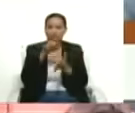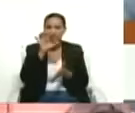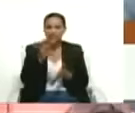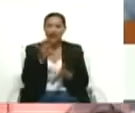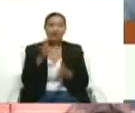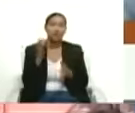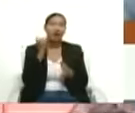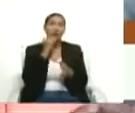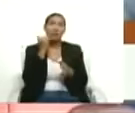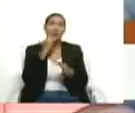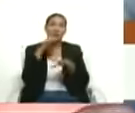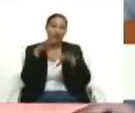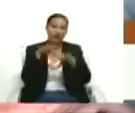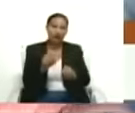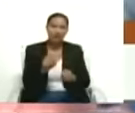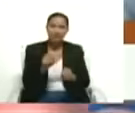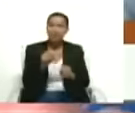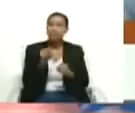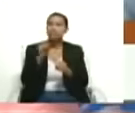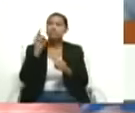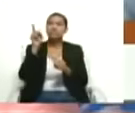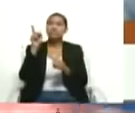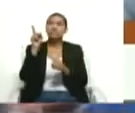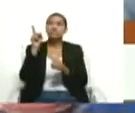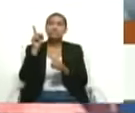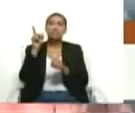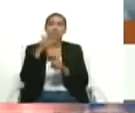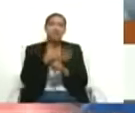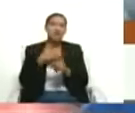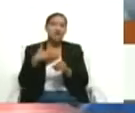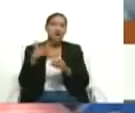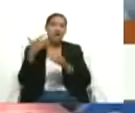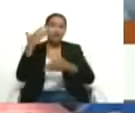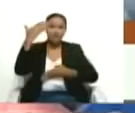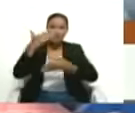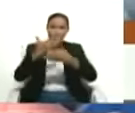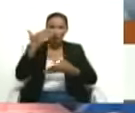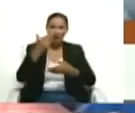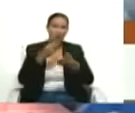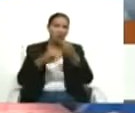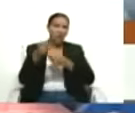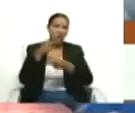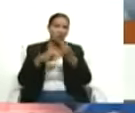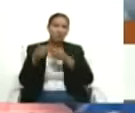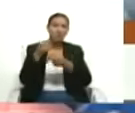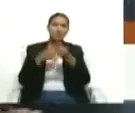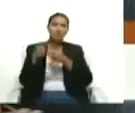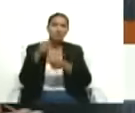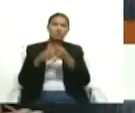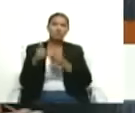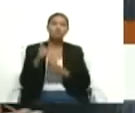invasión, intento de magnicidio, bloqueo económico.